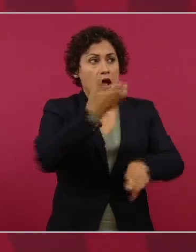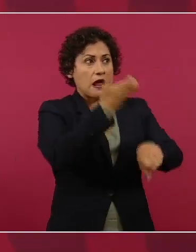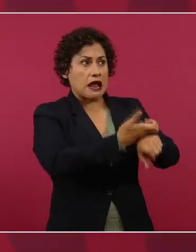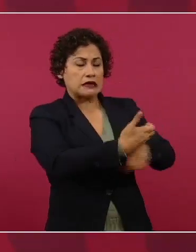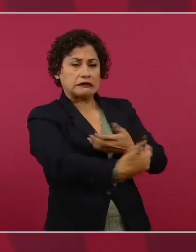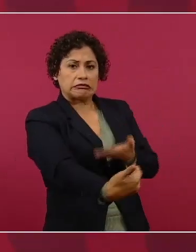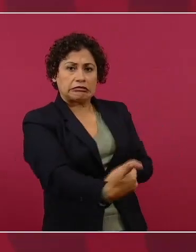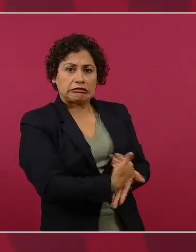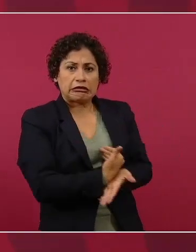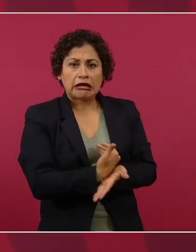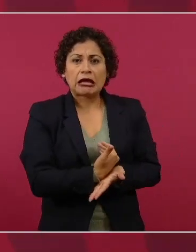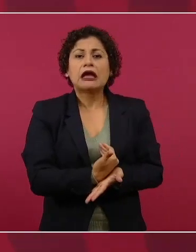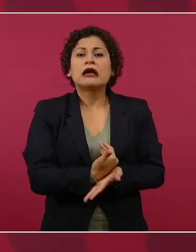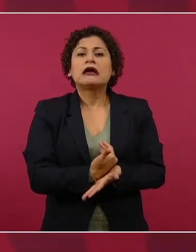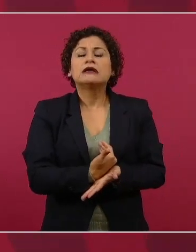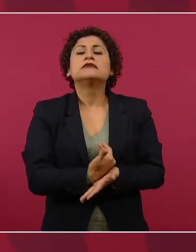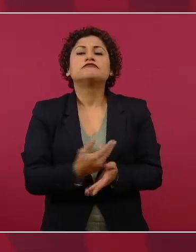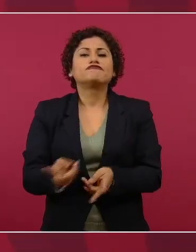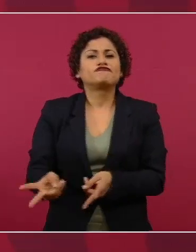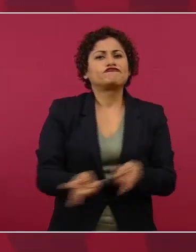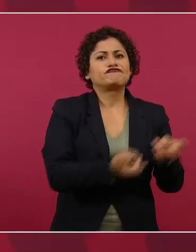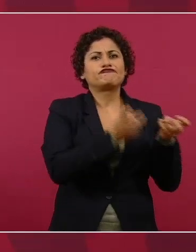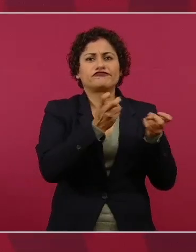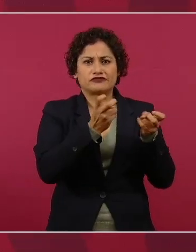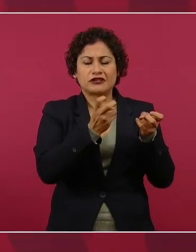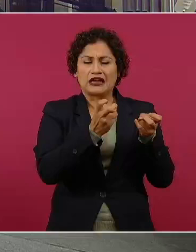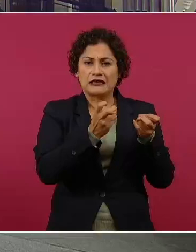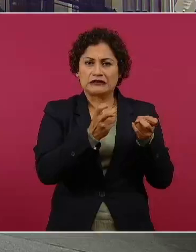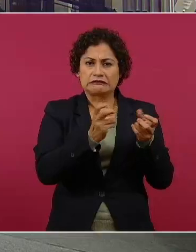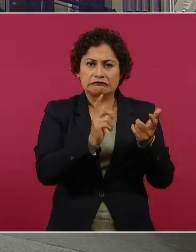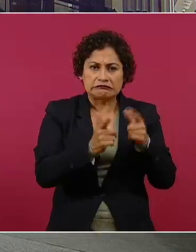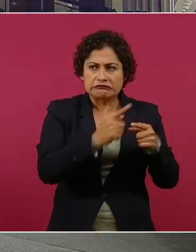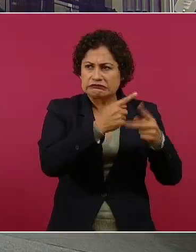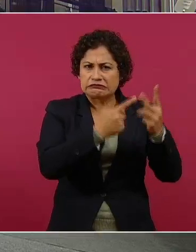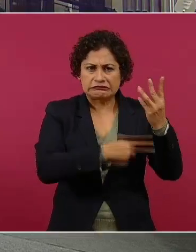quitado más de la mitad del territorio,